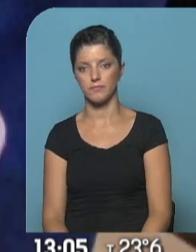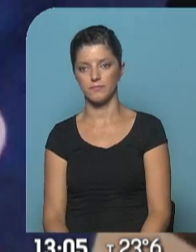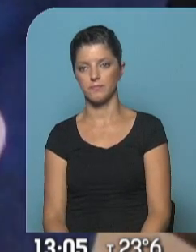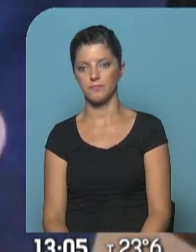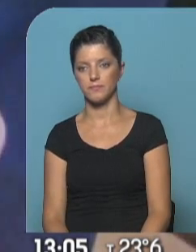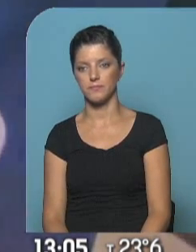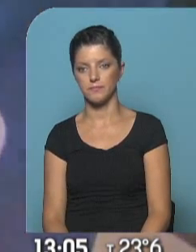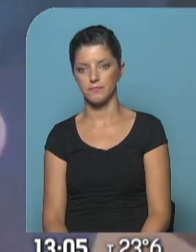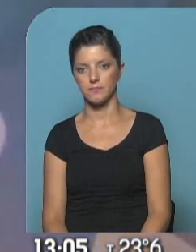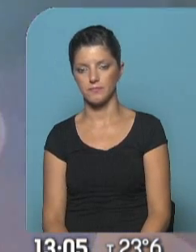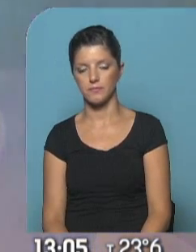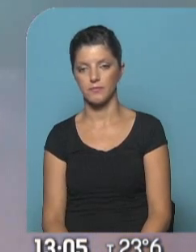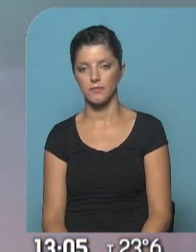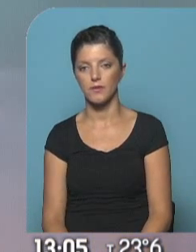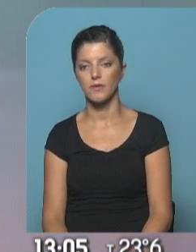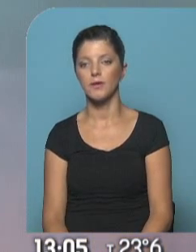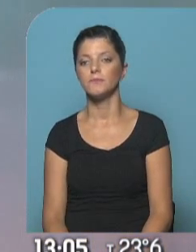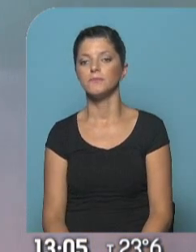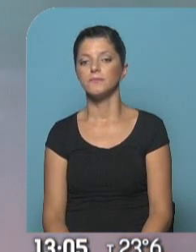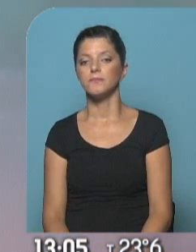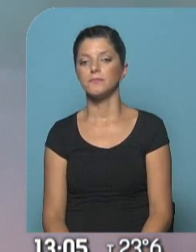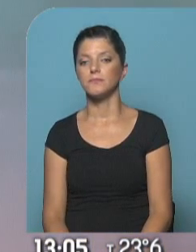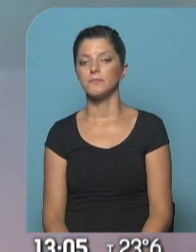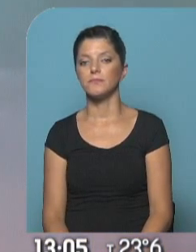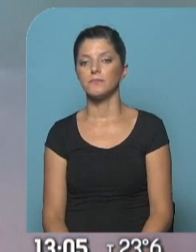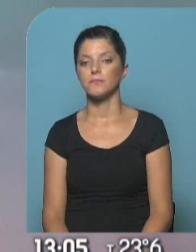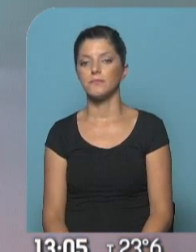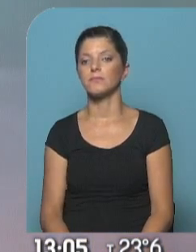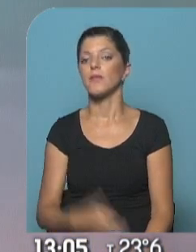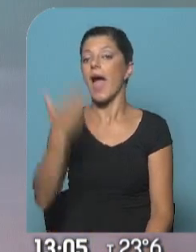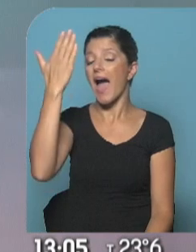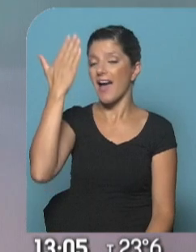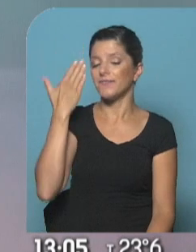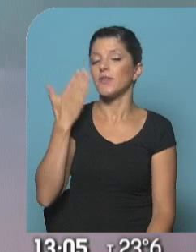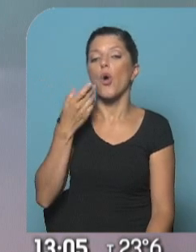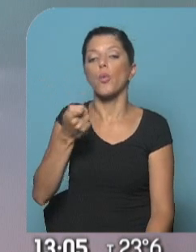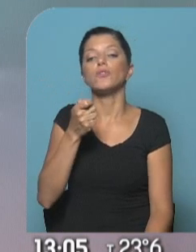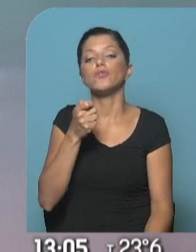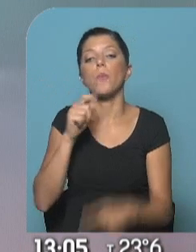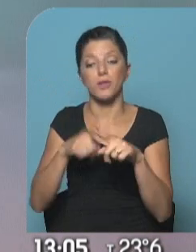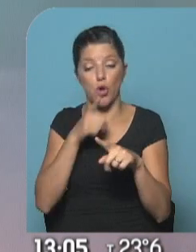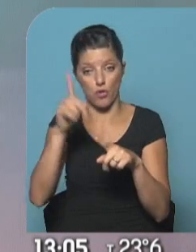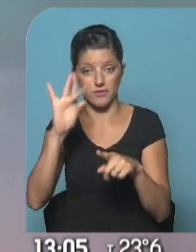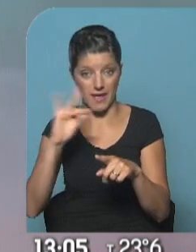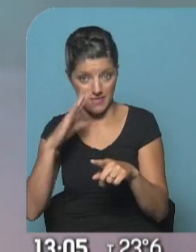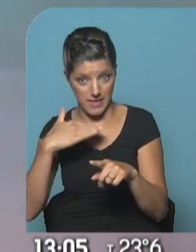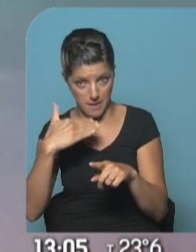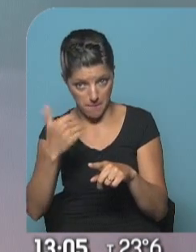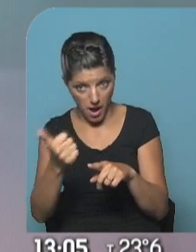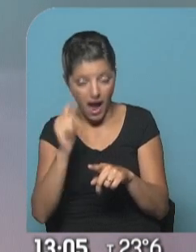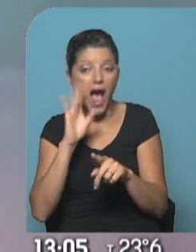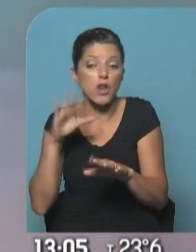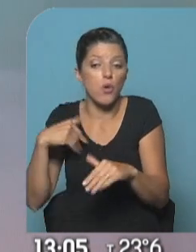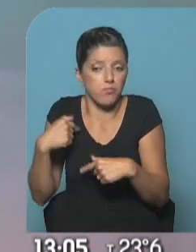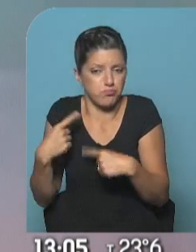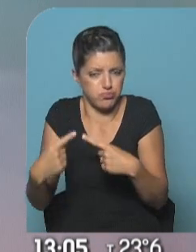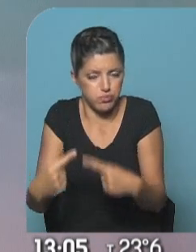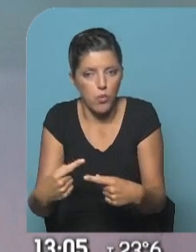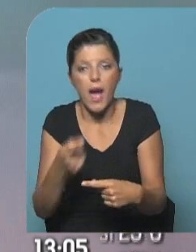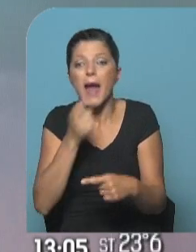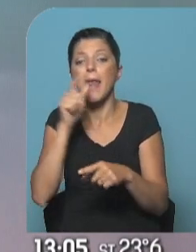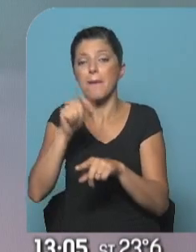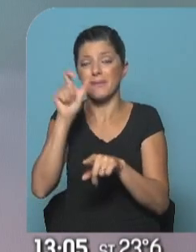algunas situaciones, ¿no? Ese es el tema, ¿no? Y con respecto al clima político, ¿cambia